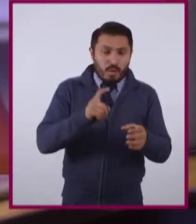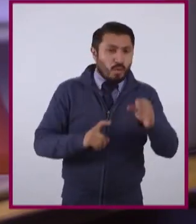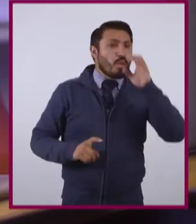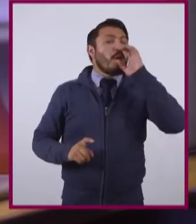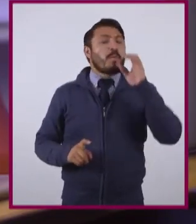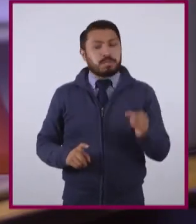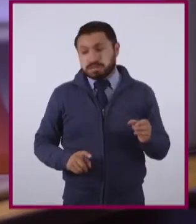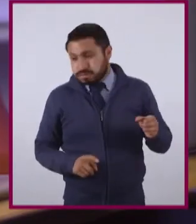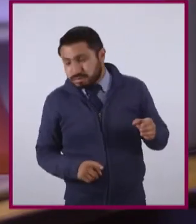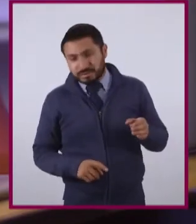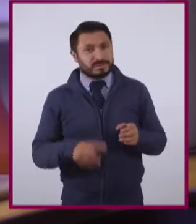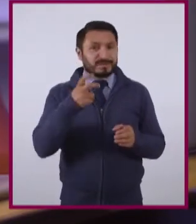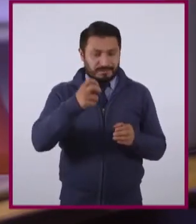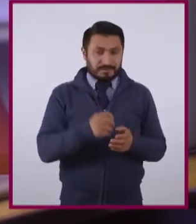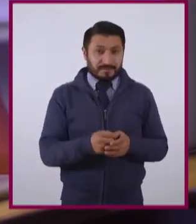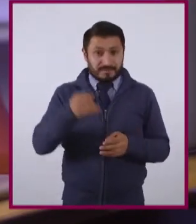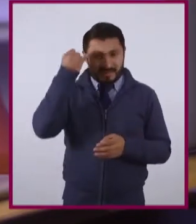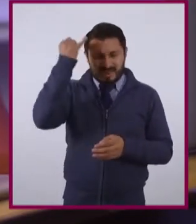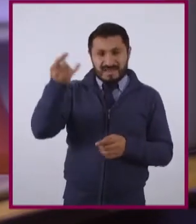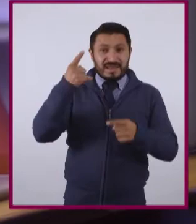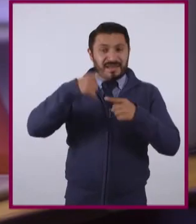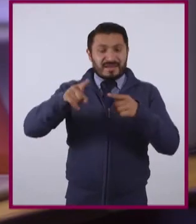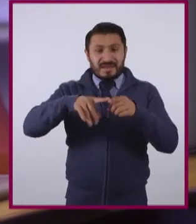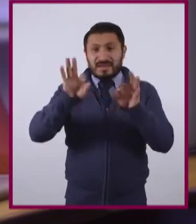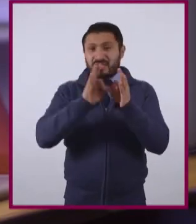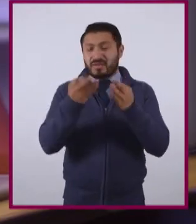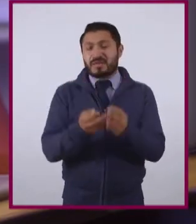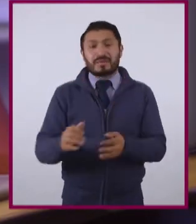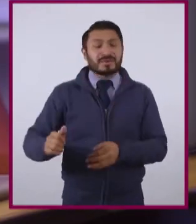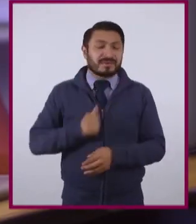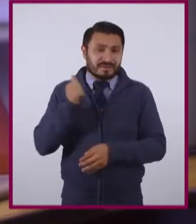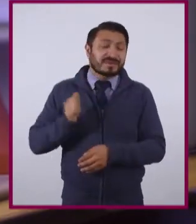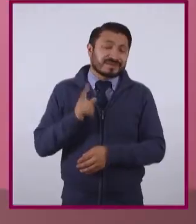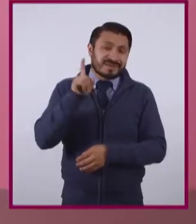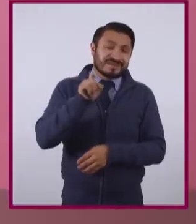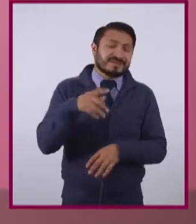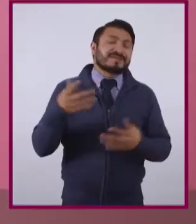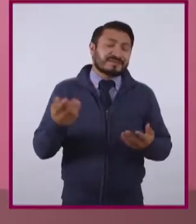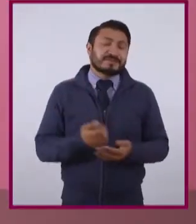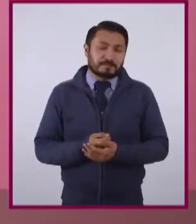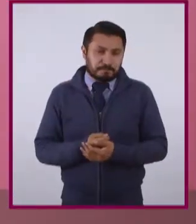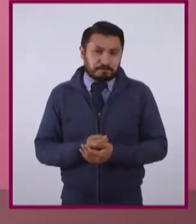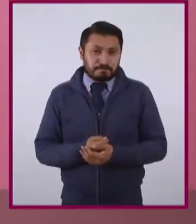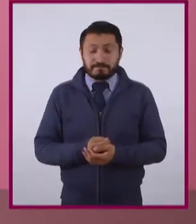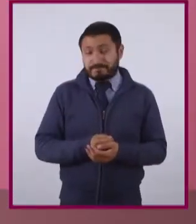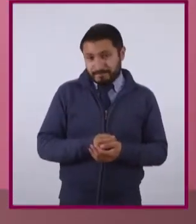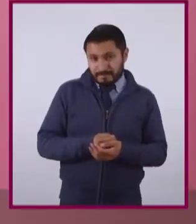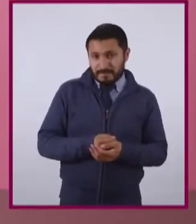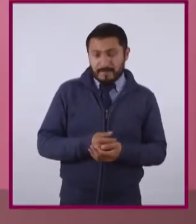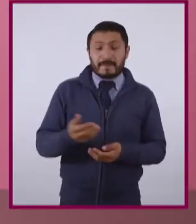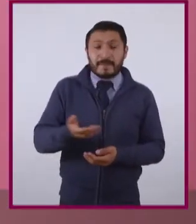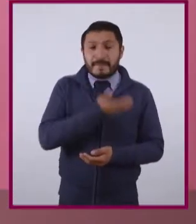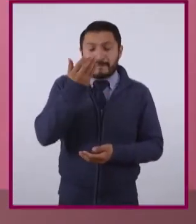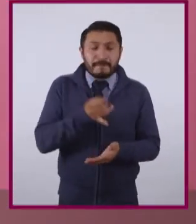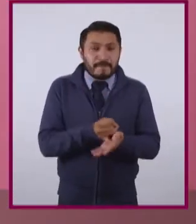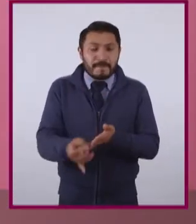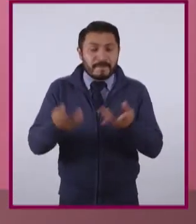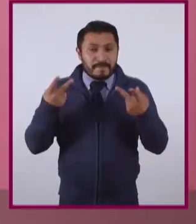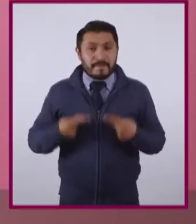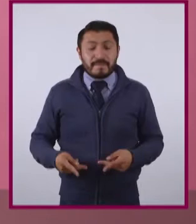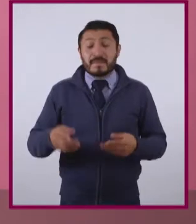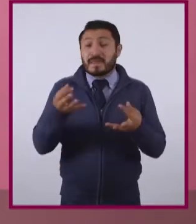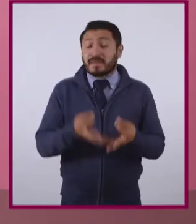enjuagarnos. ¿Se les ocurre más formas de ahorrar o aprovechar el agua de la que ya disponemos? Claro, los hábitos y decisiones de cada persona